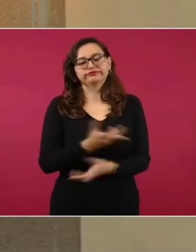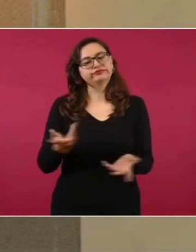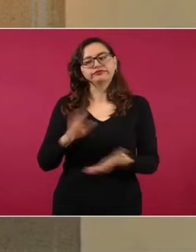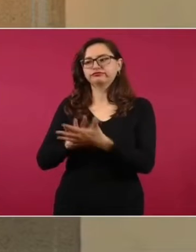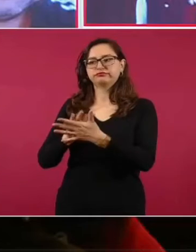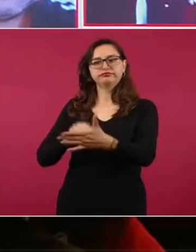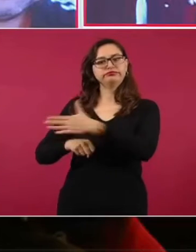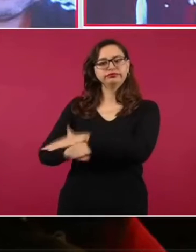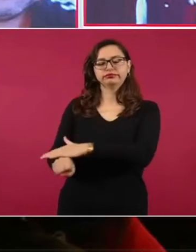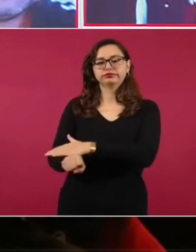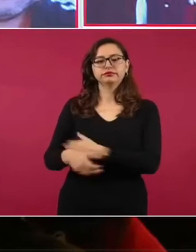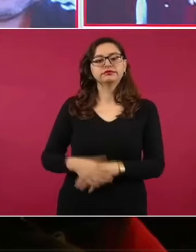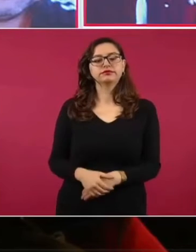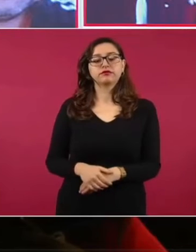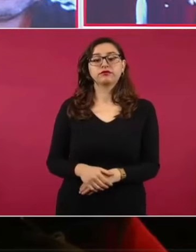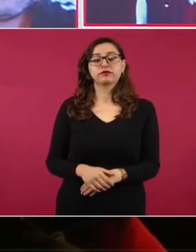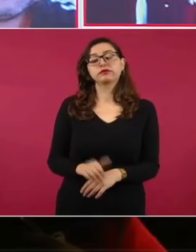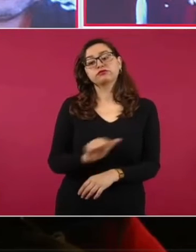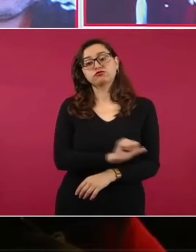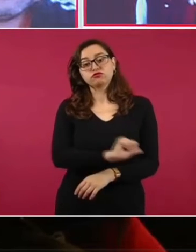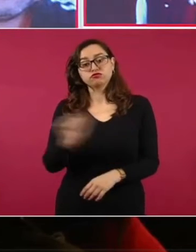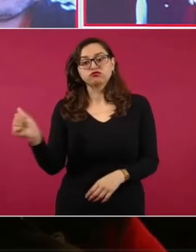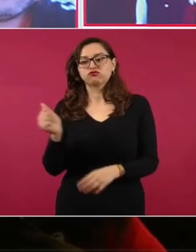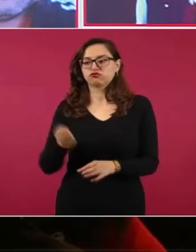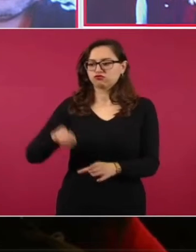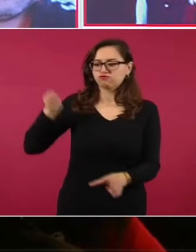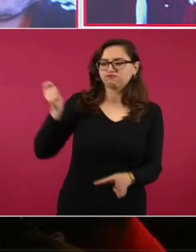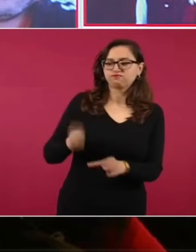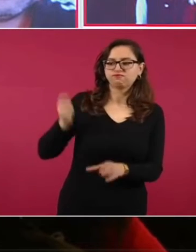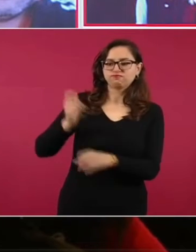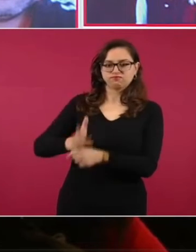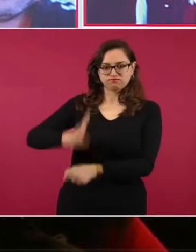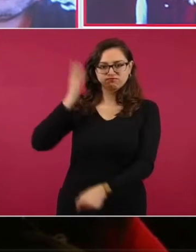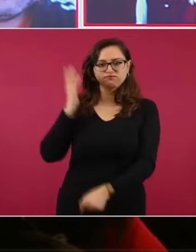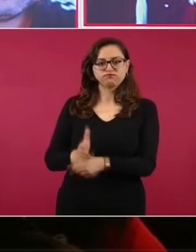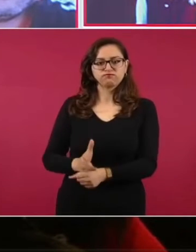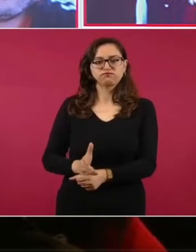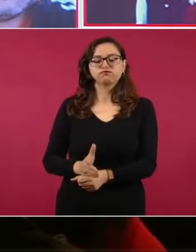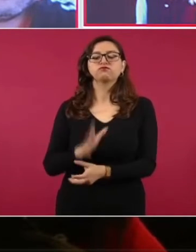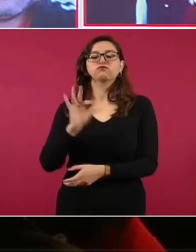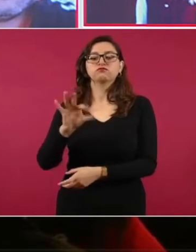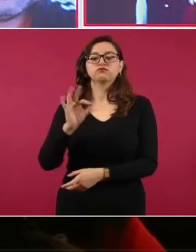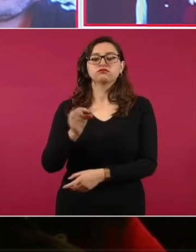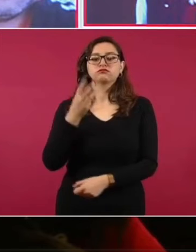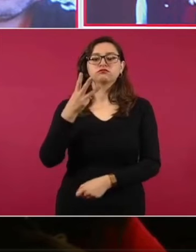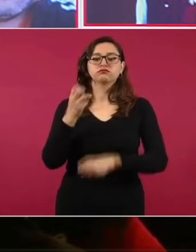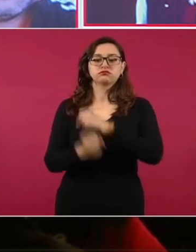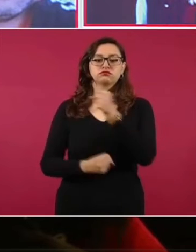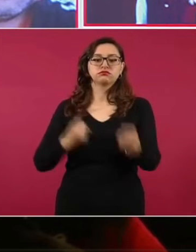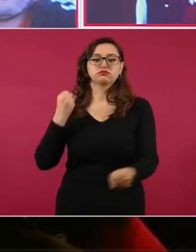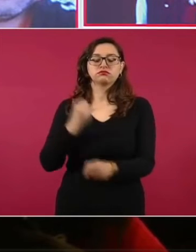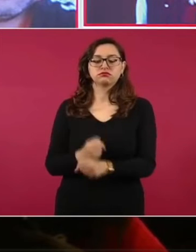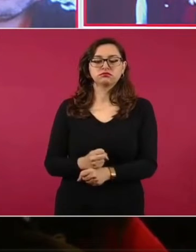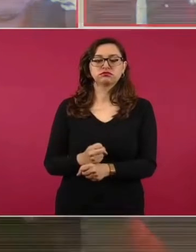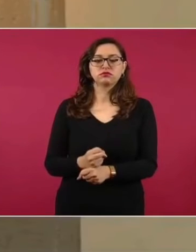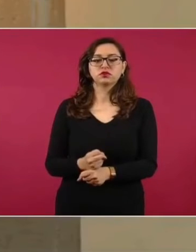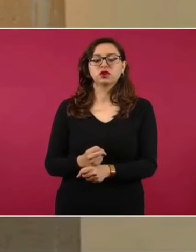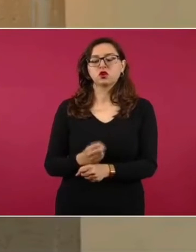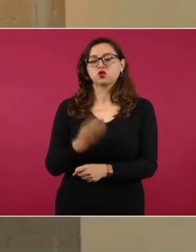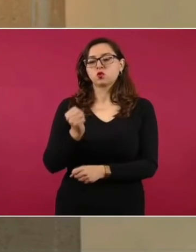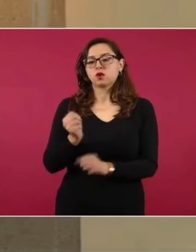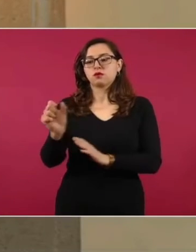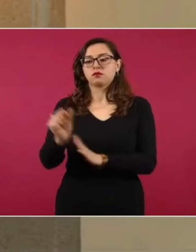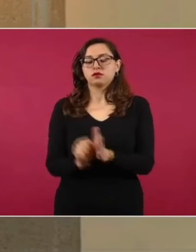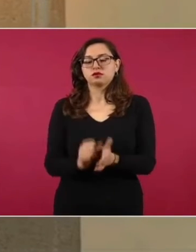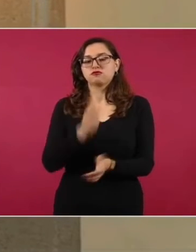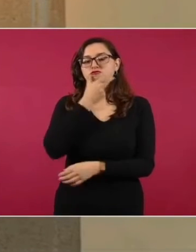También informar como sentencia relevante que fue condenado a 43 años y 9 meses de prisión Mario